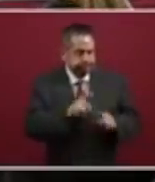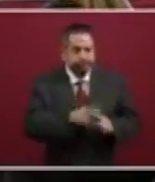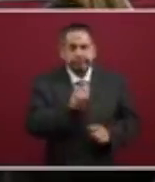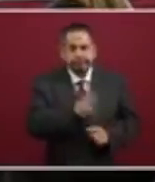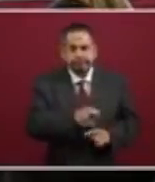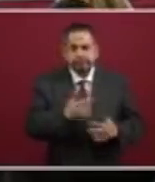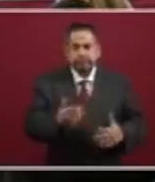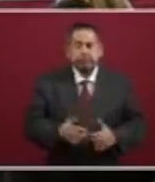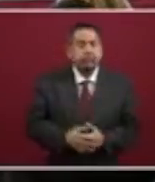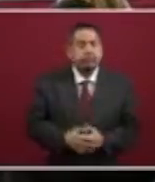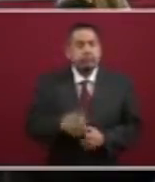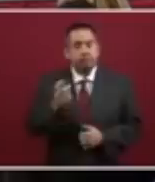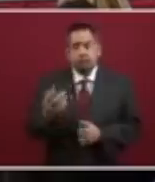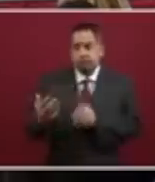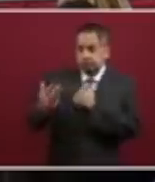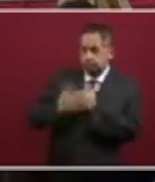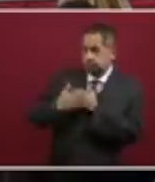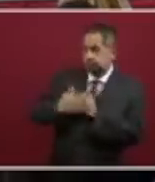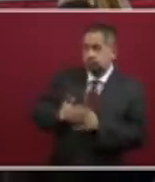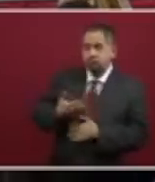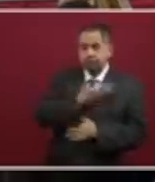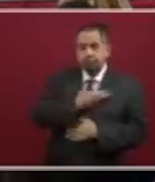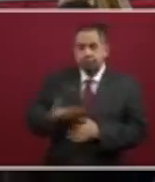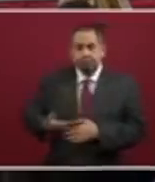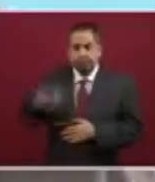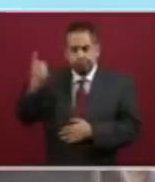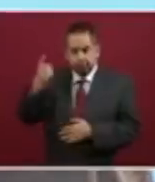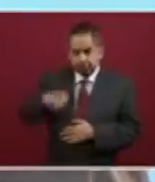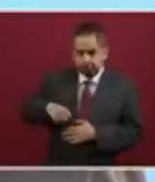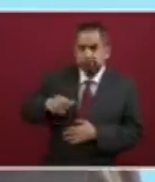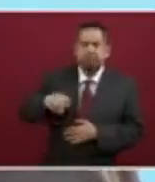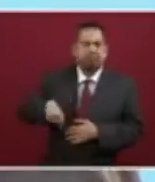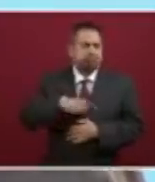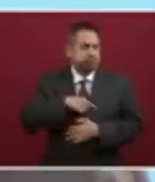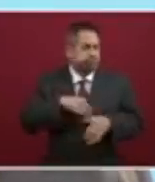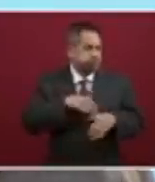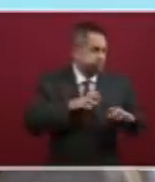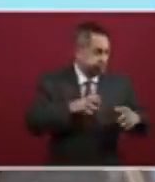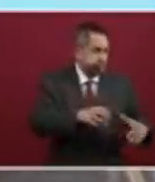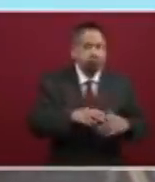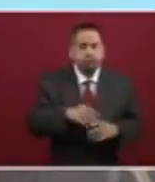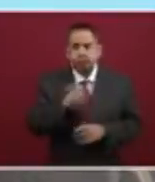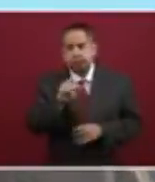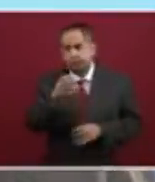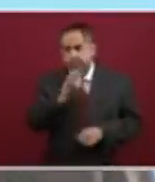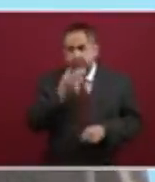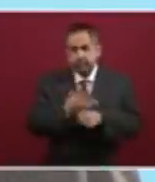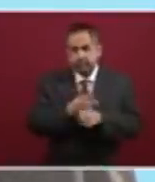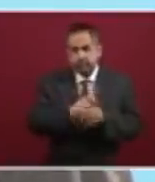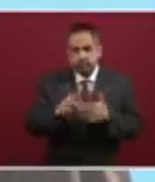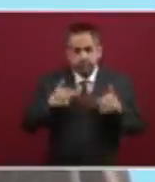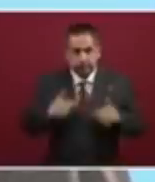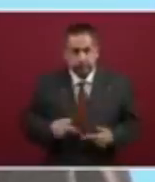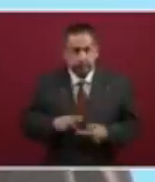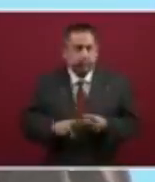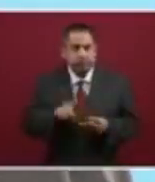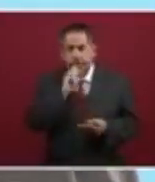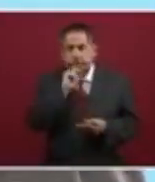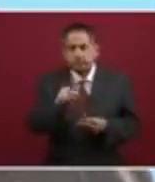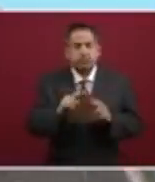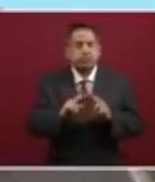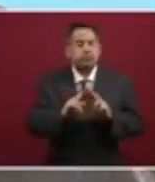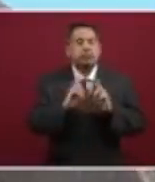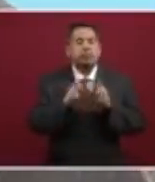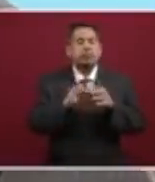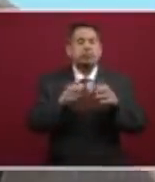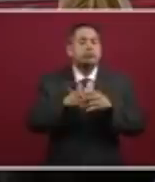atendiendo las instrucciones del señor presidente, tanto la Subsecretaría de Derechos Humanos como también la Unidad de